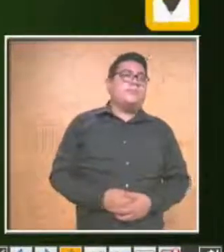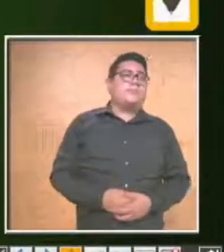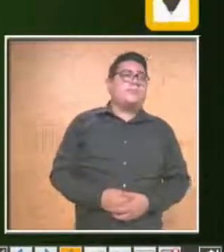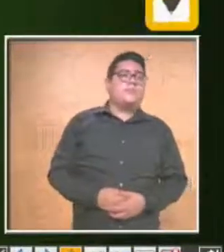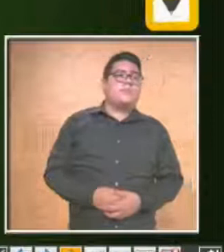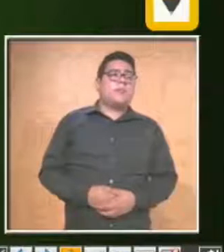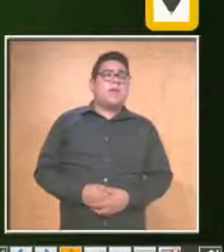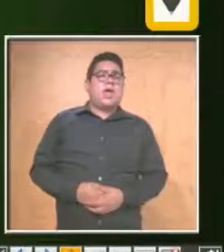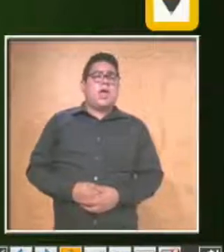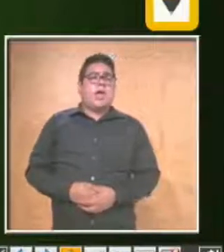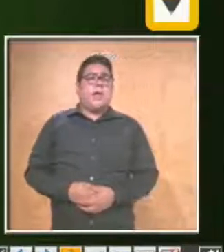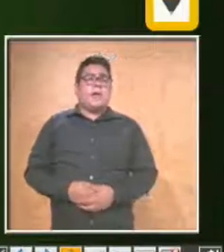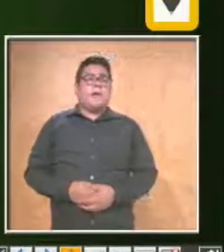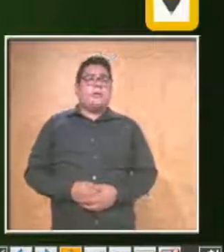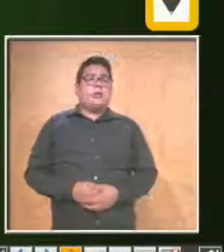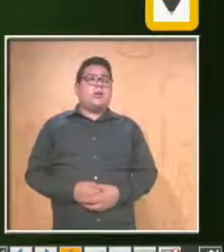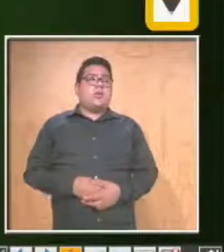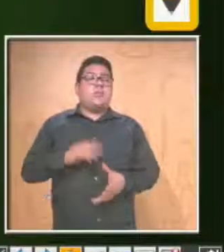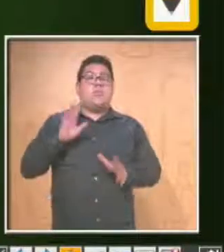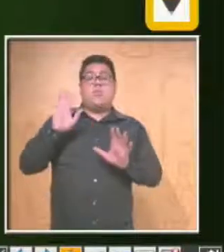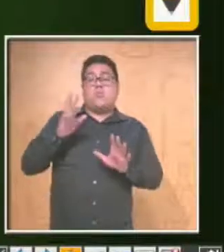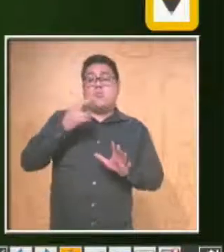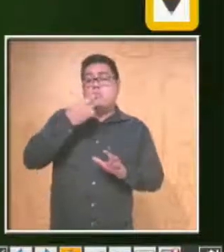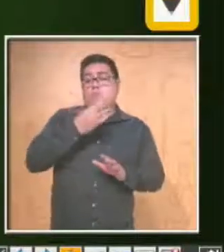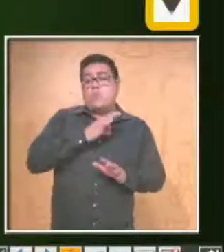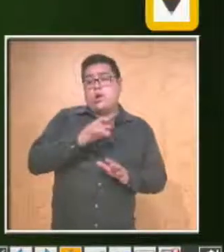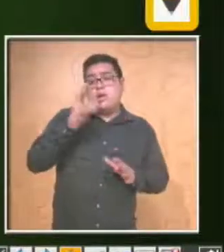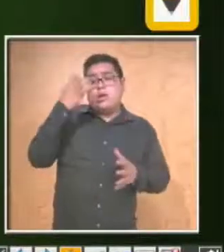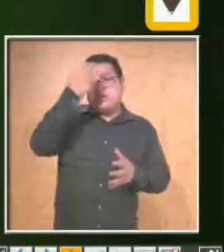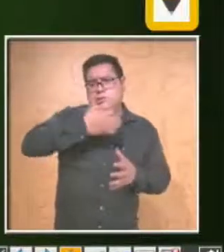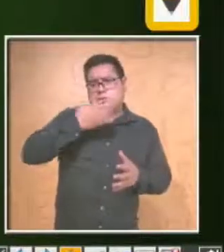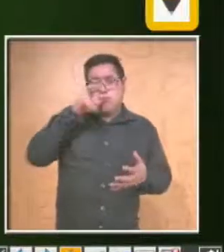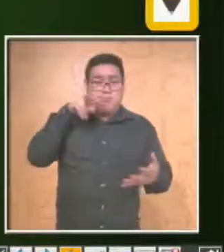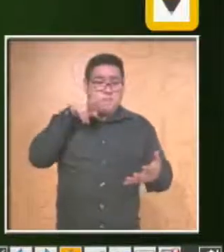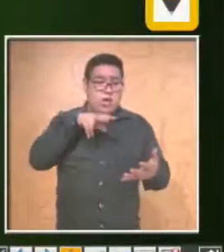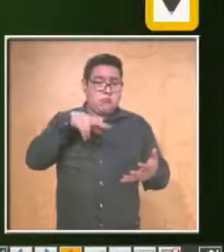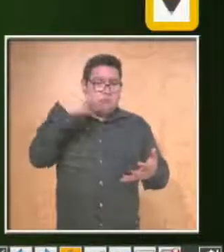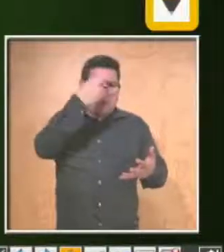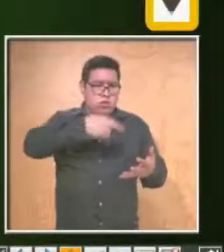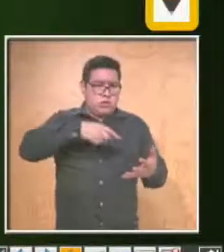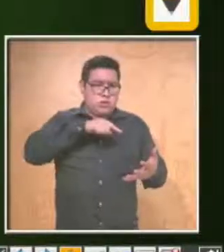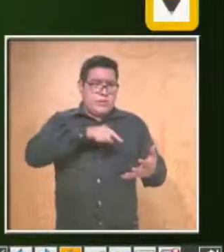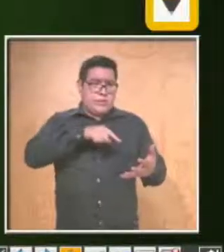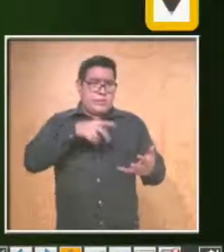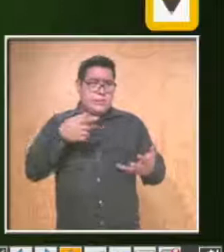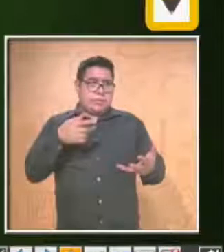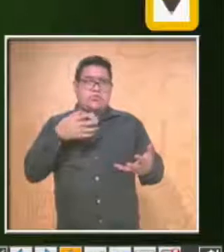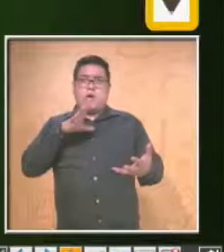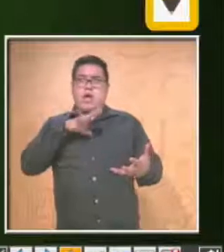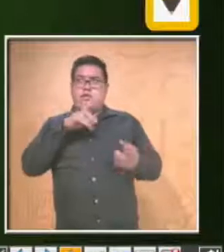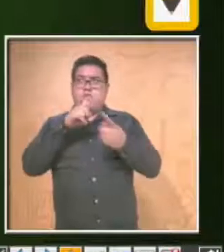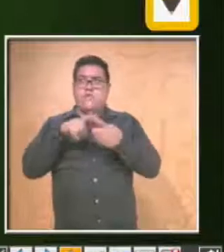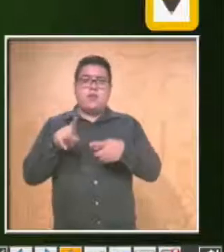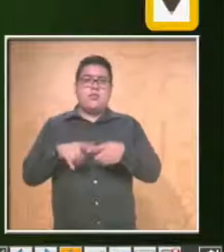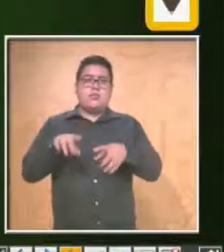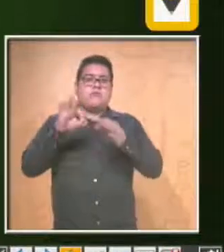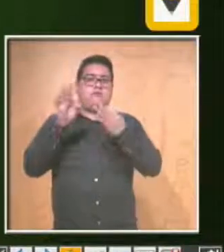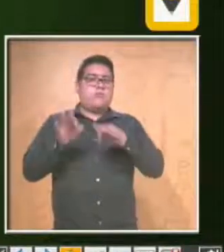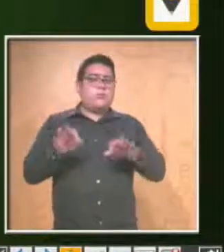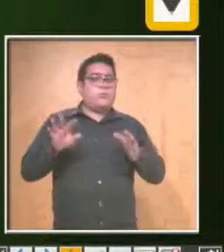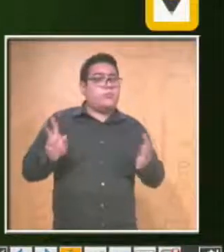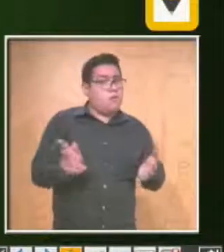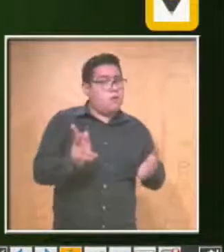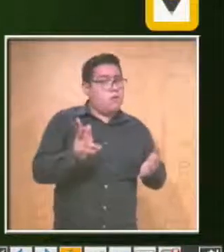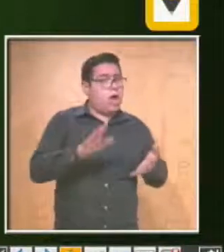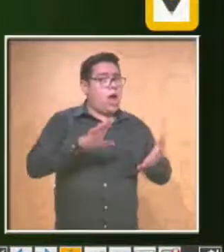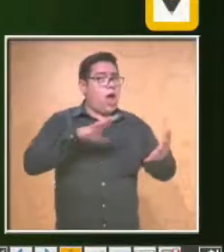que puede pasar cuando estés frente a una examinación en cualquier momento de tus estudios, no precisamente en uno en particular.